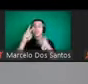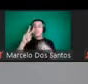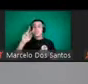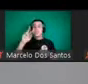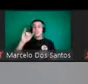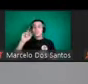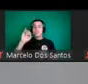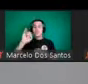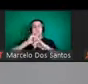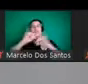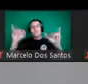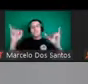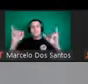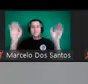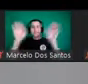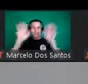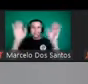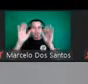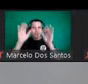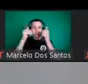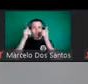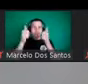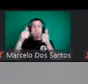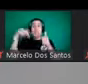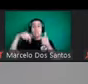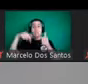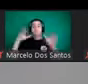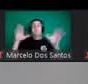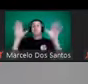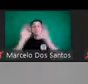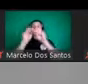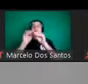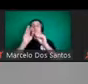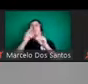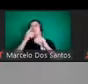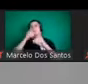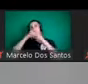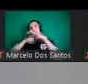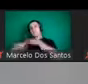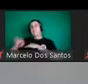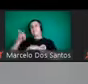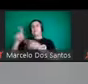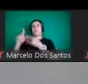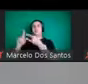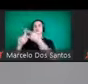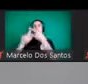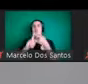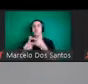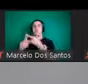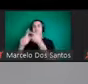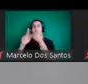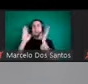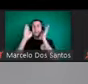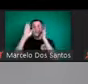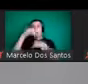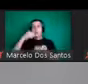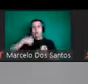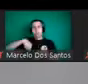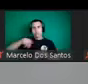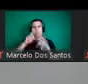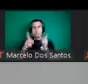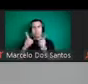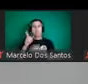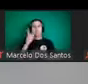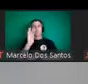acompañando. Y bueno, tenerte ya, Roque, ¿verdad? Y bueno, que puedan realmente aprovechar al máximo los temas que van a